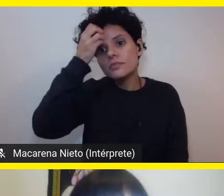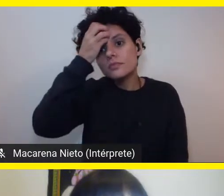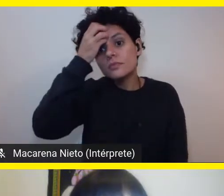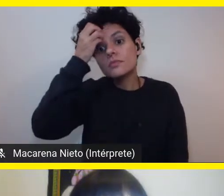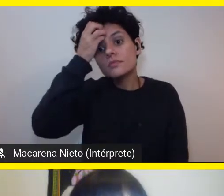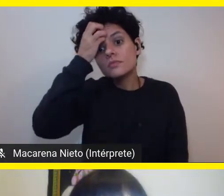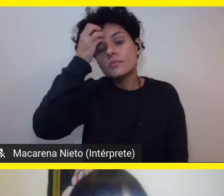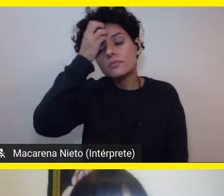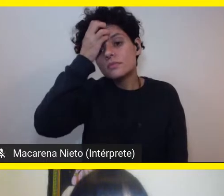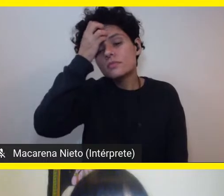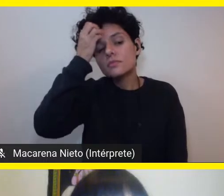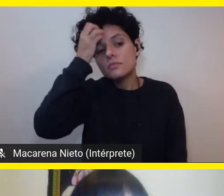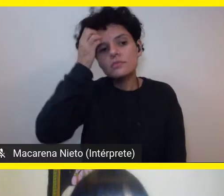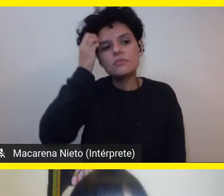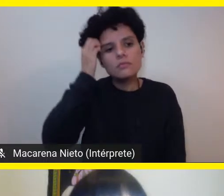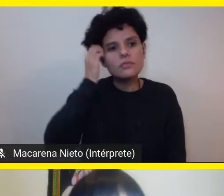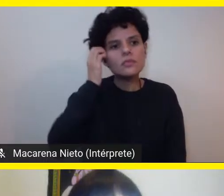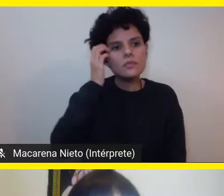Sí, fíjate.